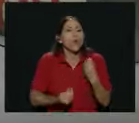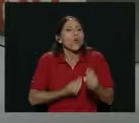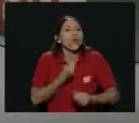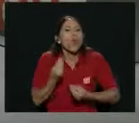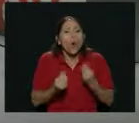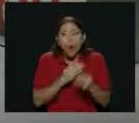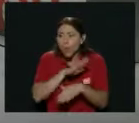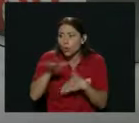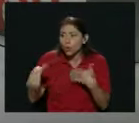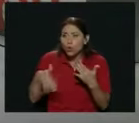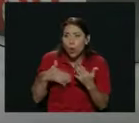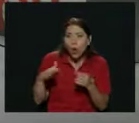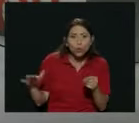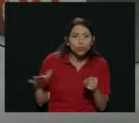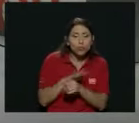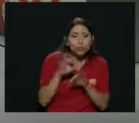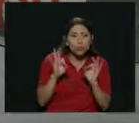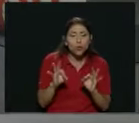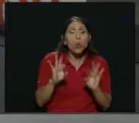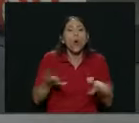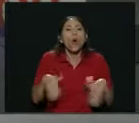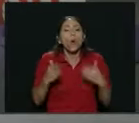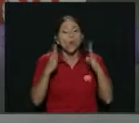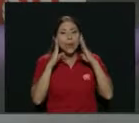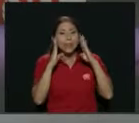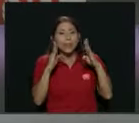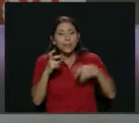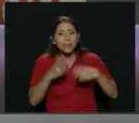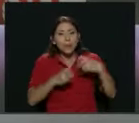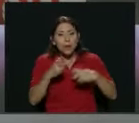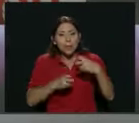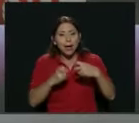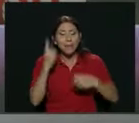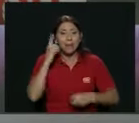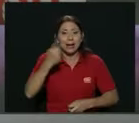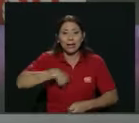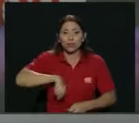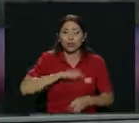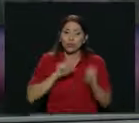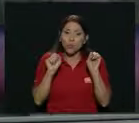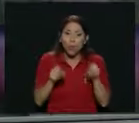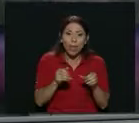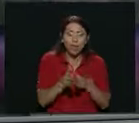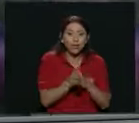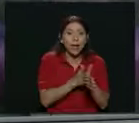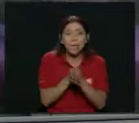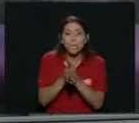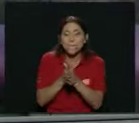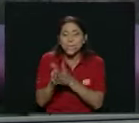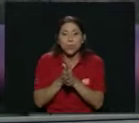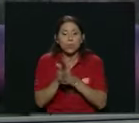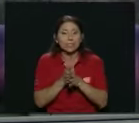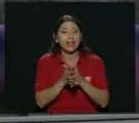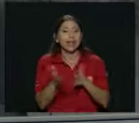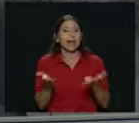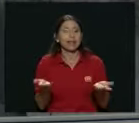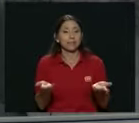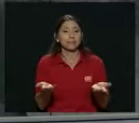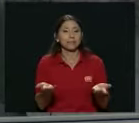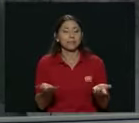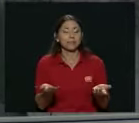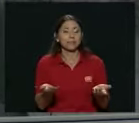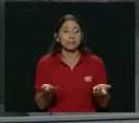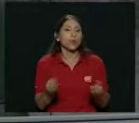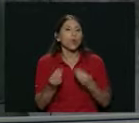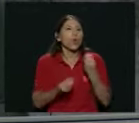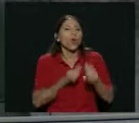¿Cómo vamos a abarcar de manera integral esta situación de manera que podamos aprovechar, ¿verdad? Que también se mencionaba y el informe del Estado de